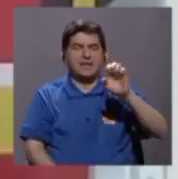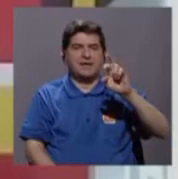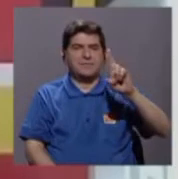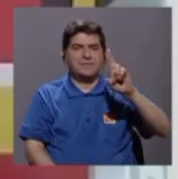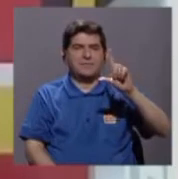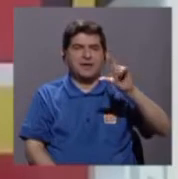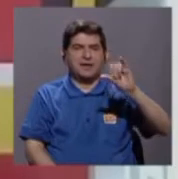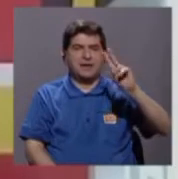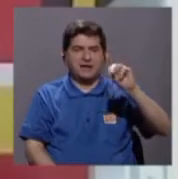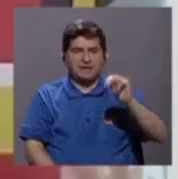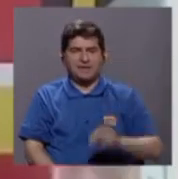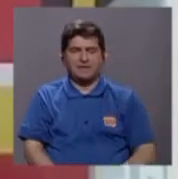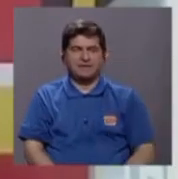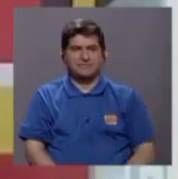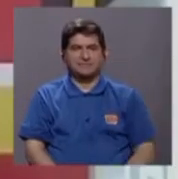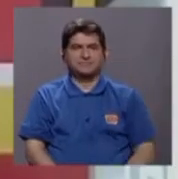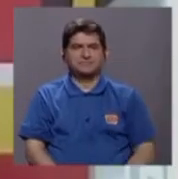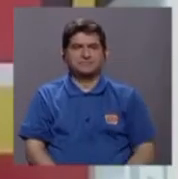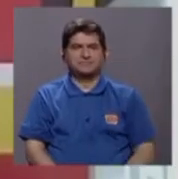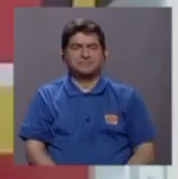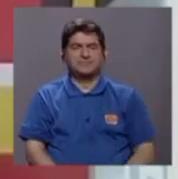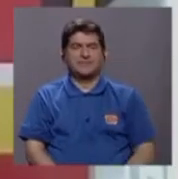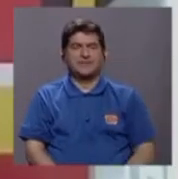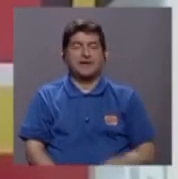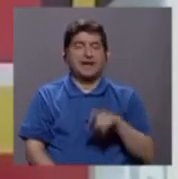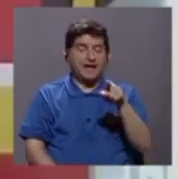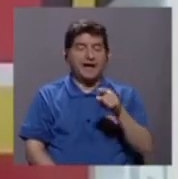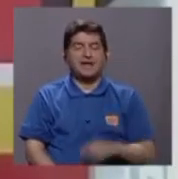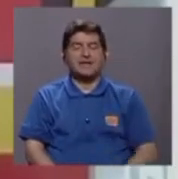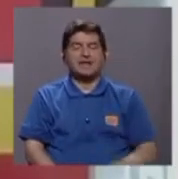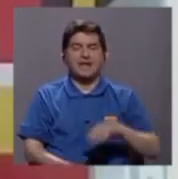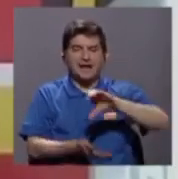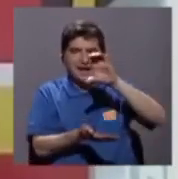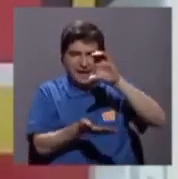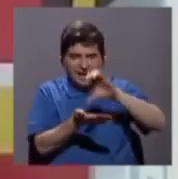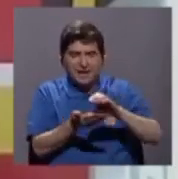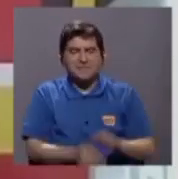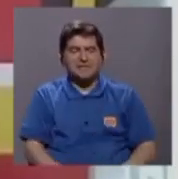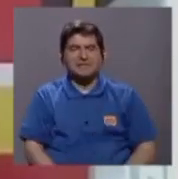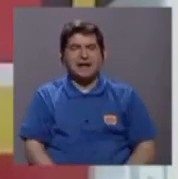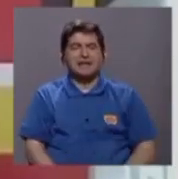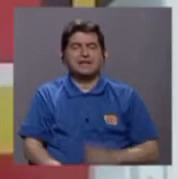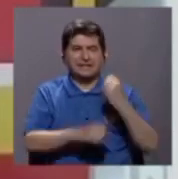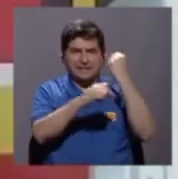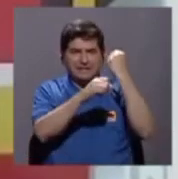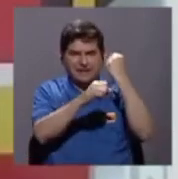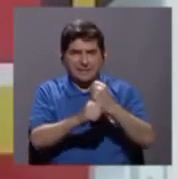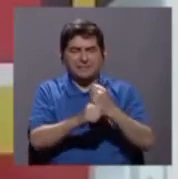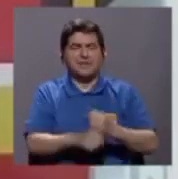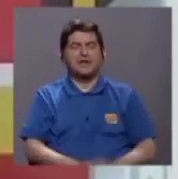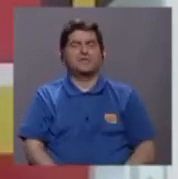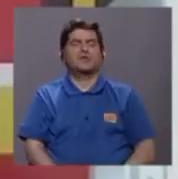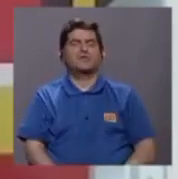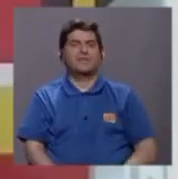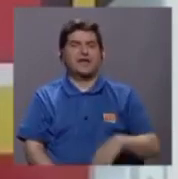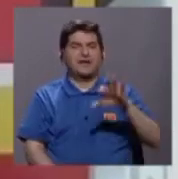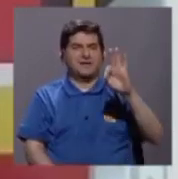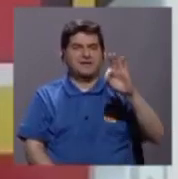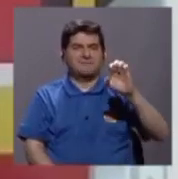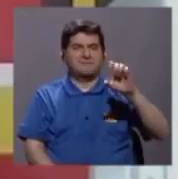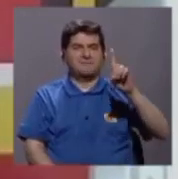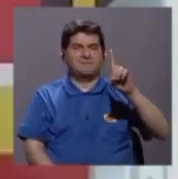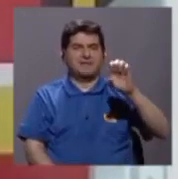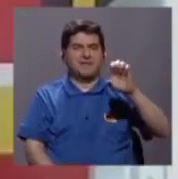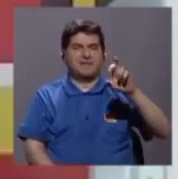capital del, digamos, pruso. De Federico el Grande, también un gran amante de música flutista, él